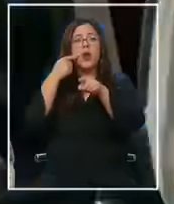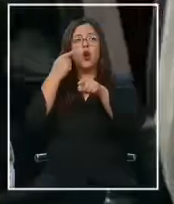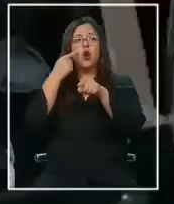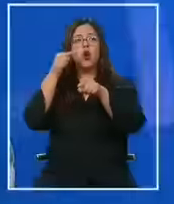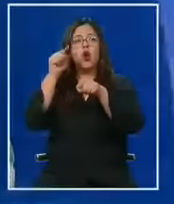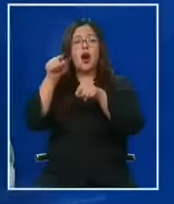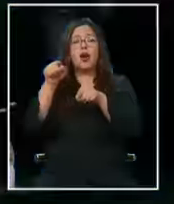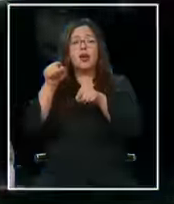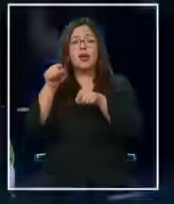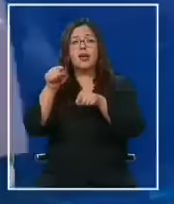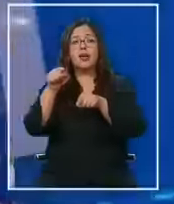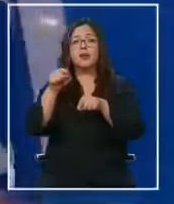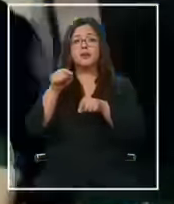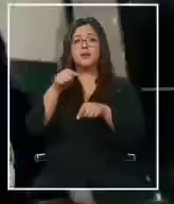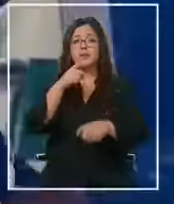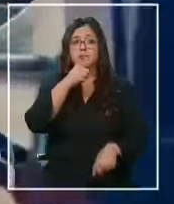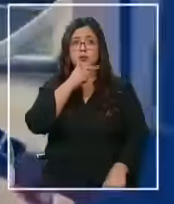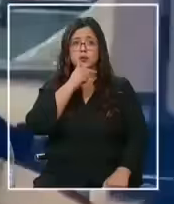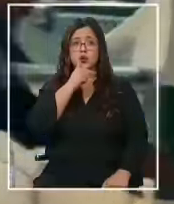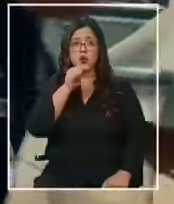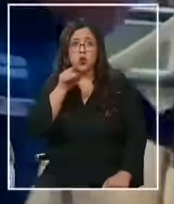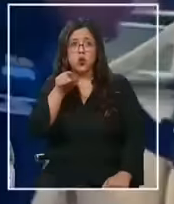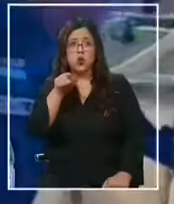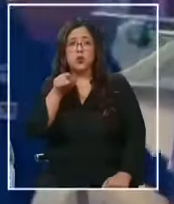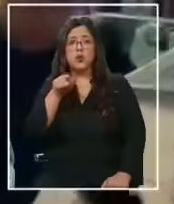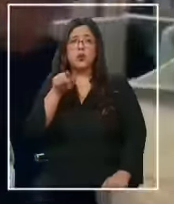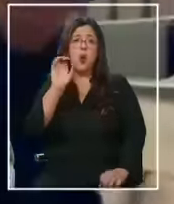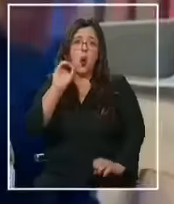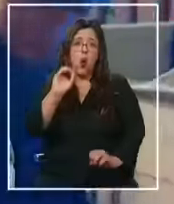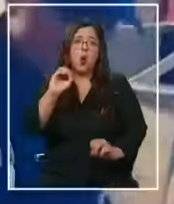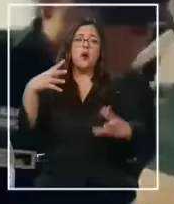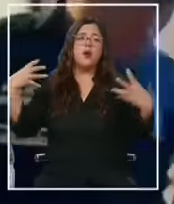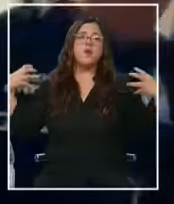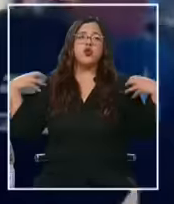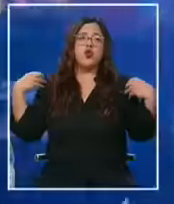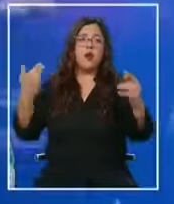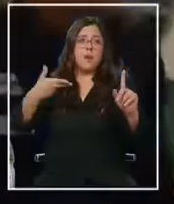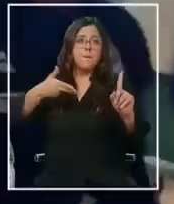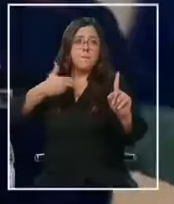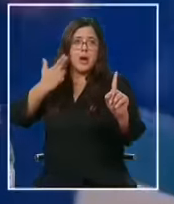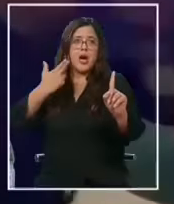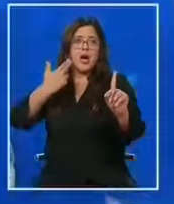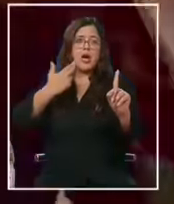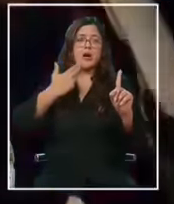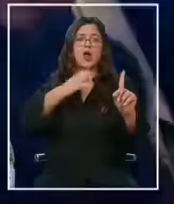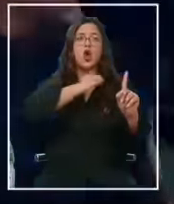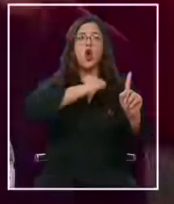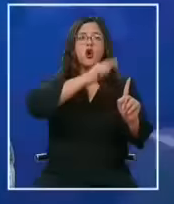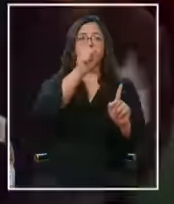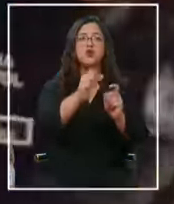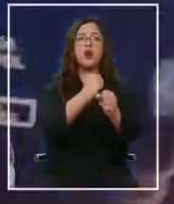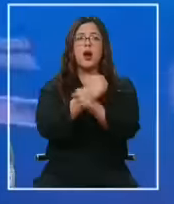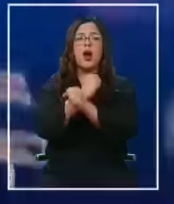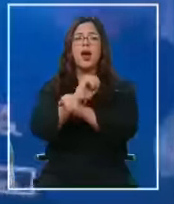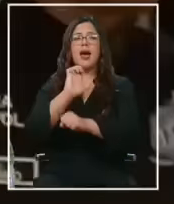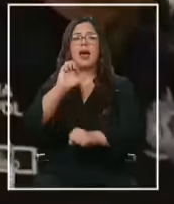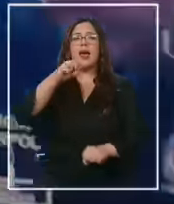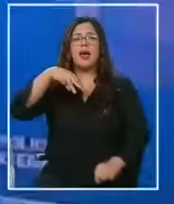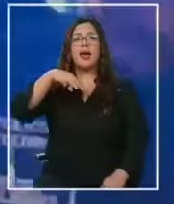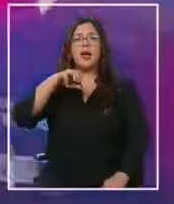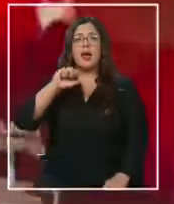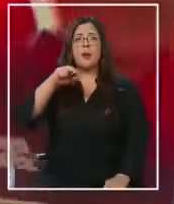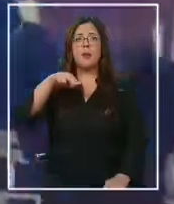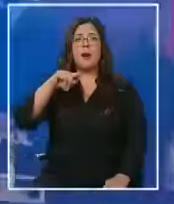allá este sospechoso o sindicado como autor material del crimen en contra de el mayor de carabineros Emanuel Sánchez pasará